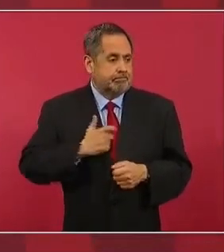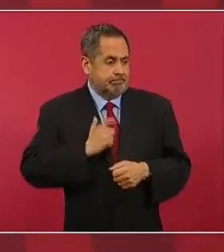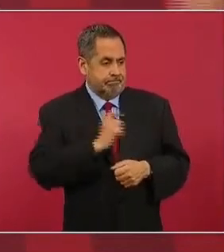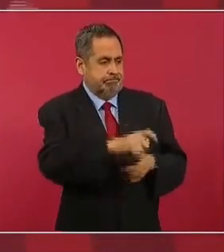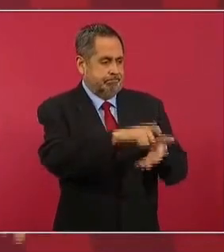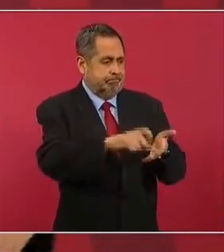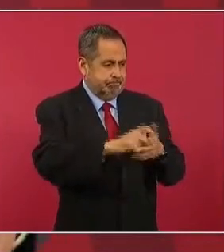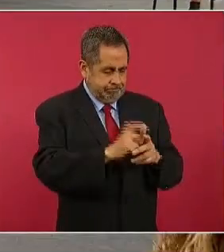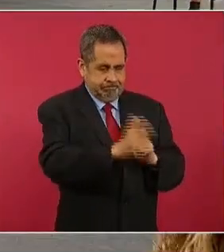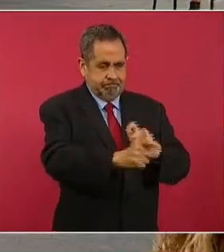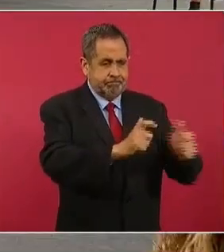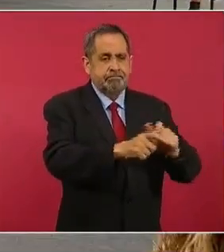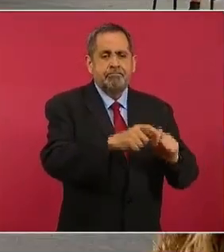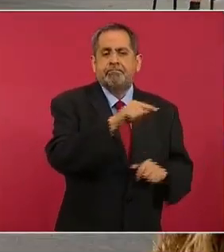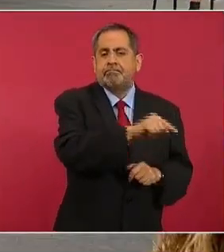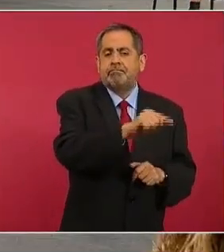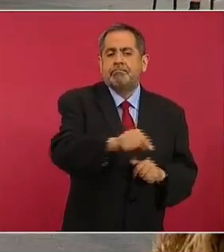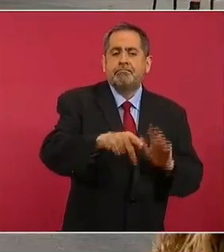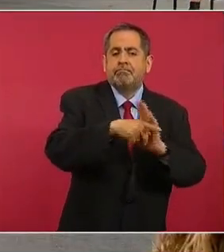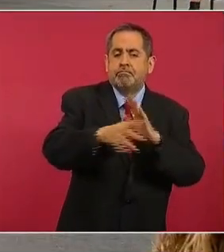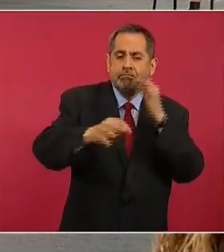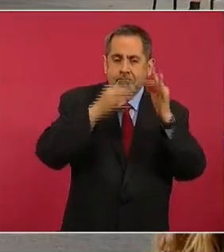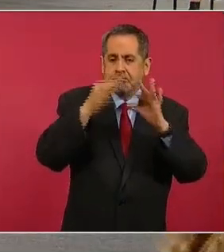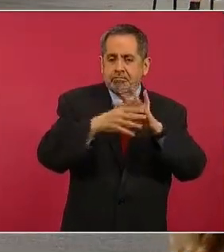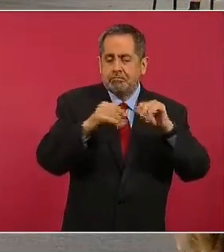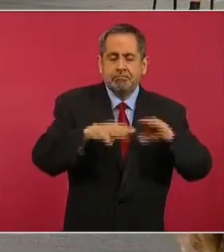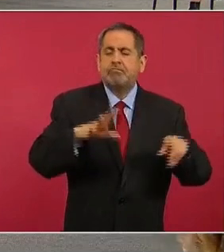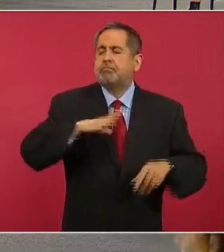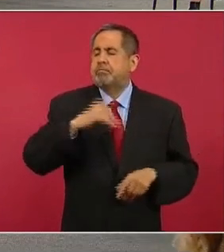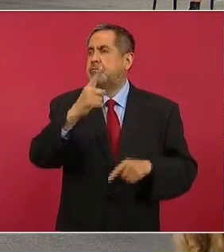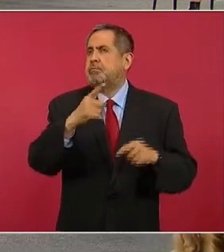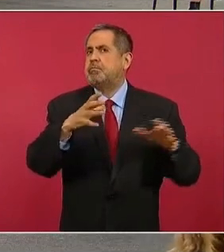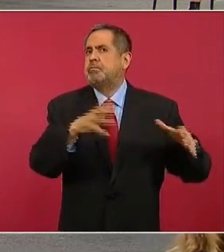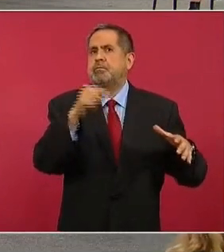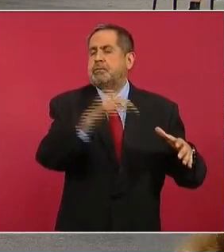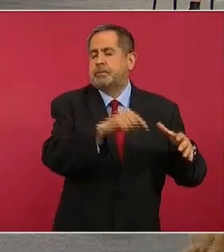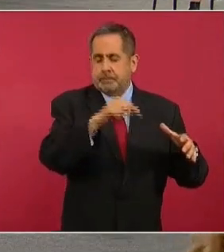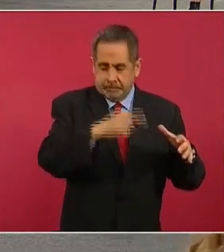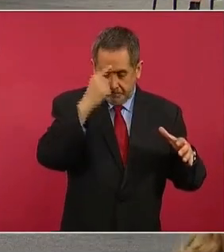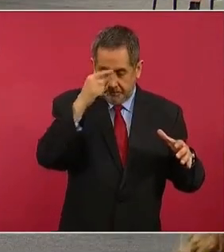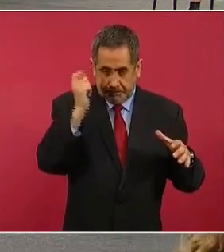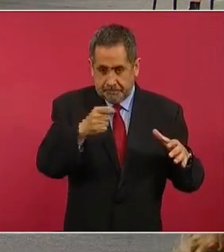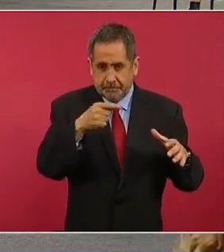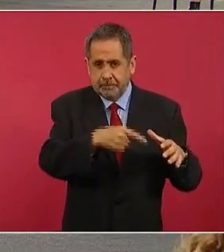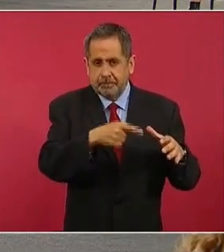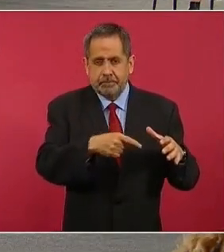a todos. Hay una agencia que maneja